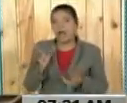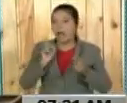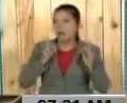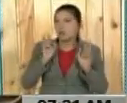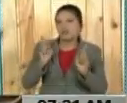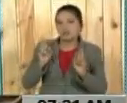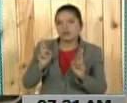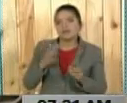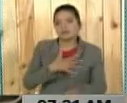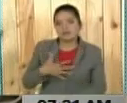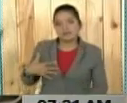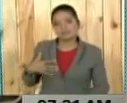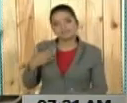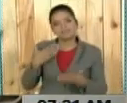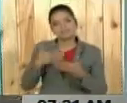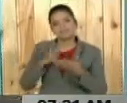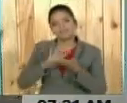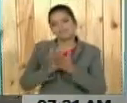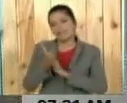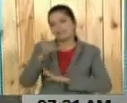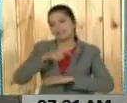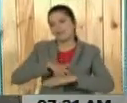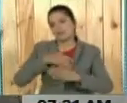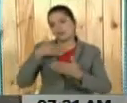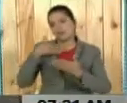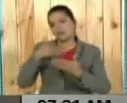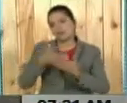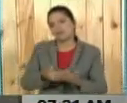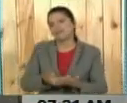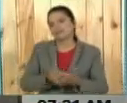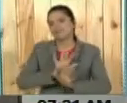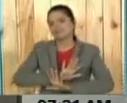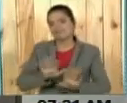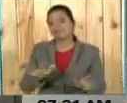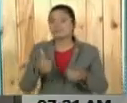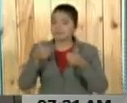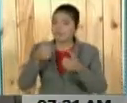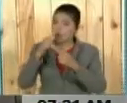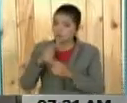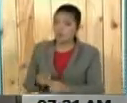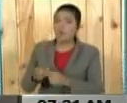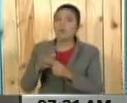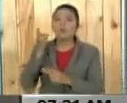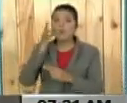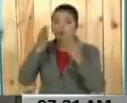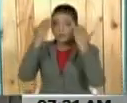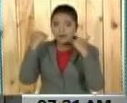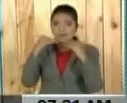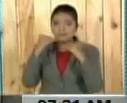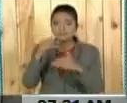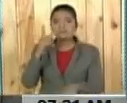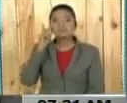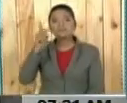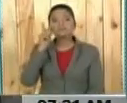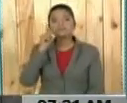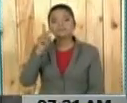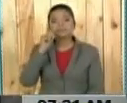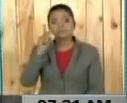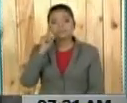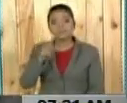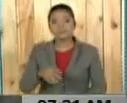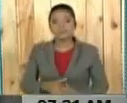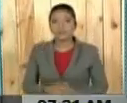el mundo entero? Se nos acabó el tiempo, pero un gran honor igual compartir estos minutos, gracias, con Mariclen Stelling, socióloga de la Universidad Católica Andrés Bello. Soy